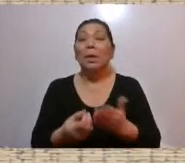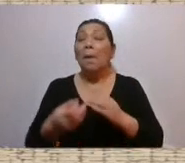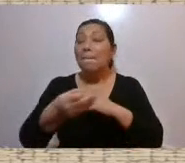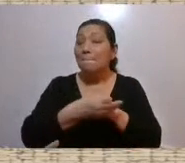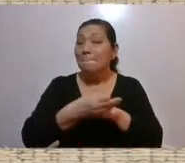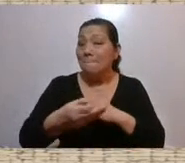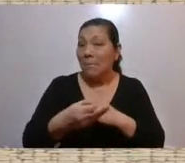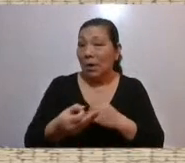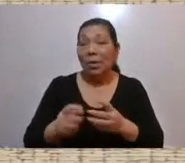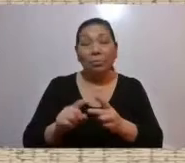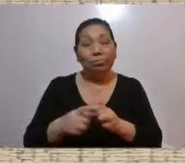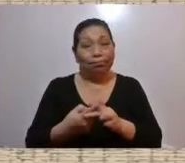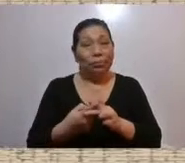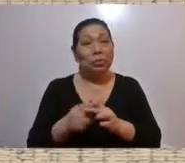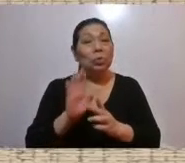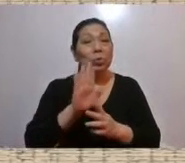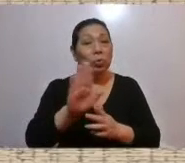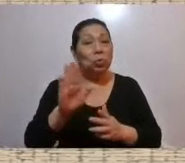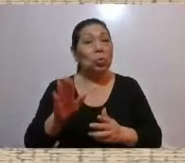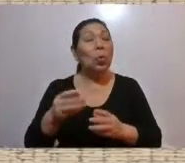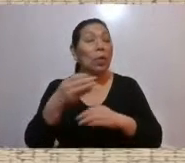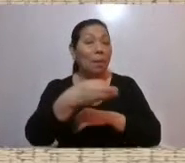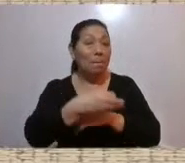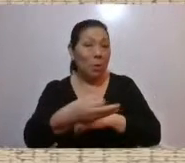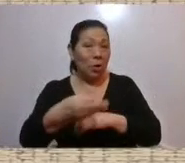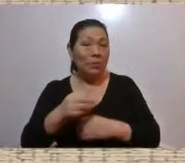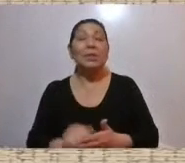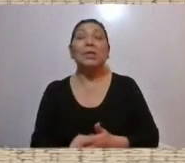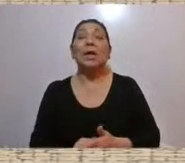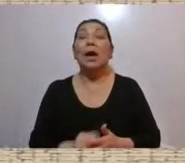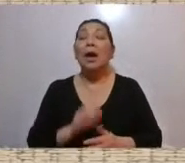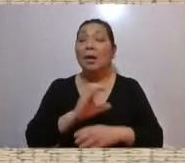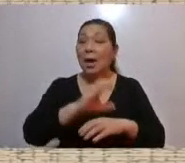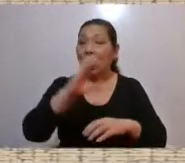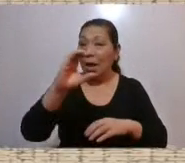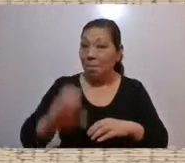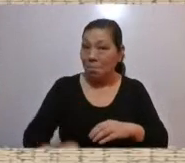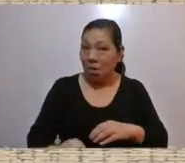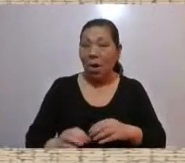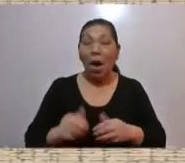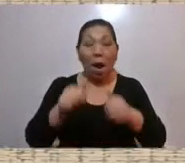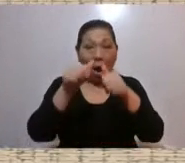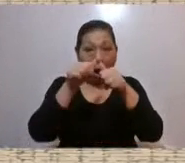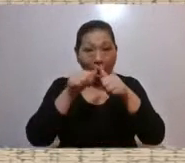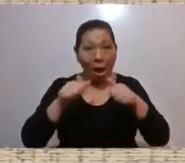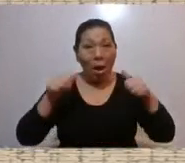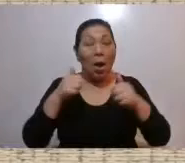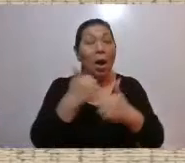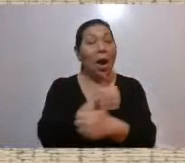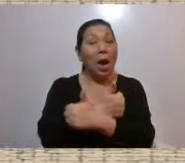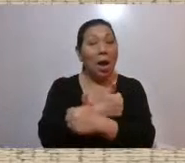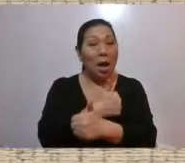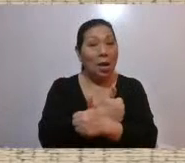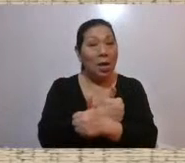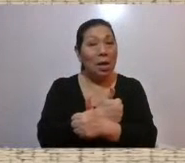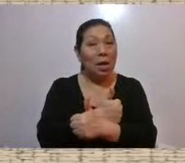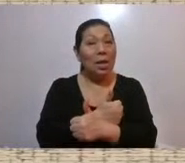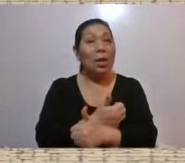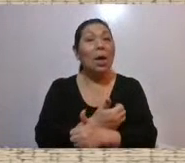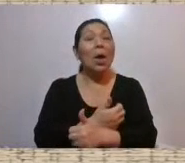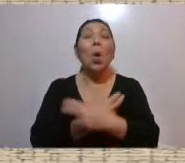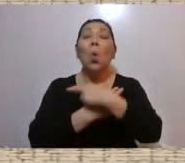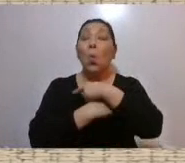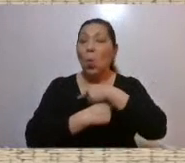pobreza en el ámbito rural, empezando por los departamentos de Cajamarca, Amazonas,